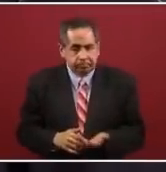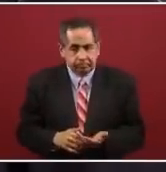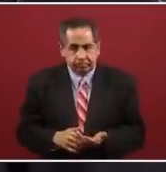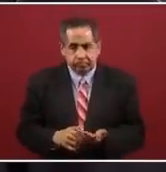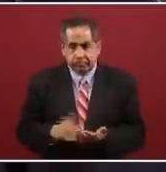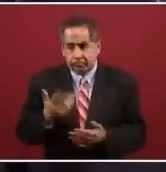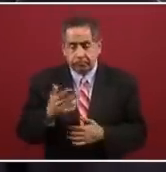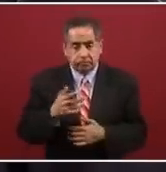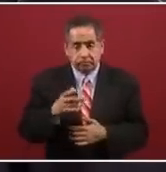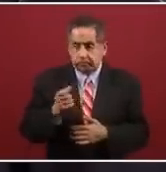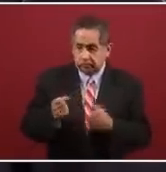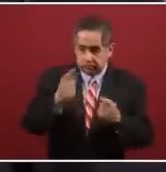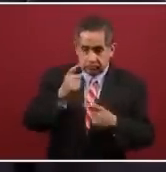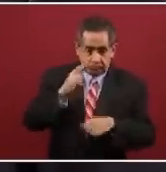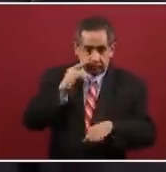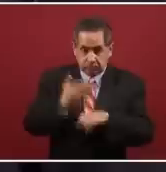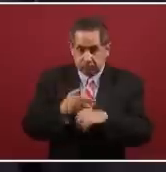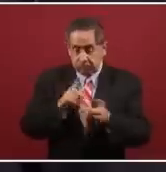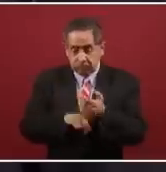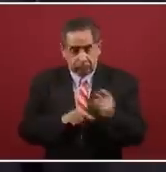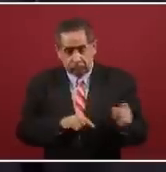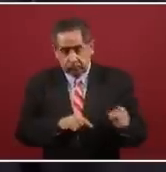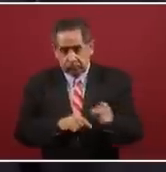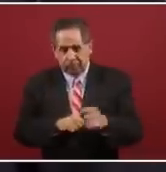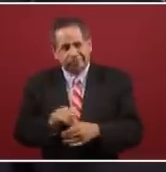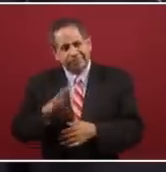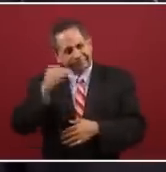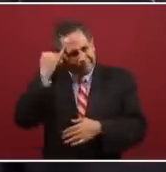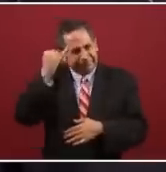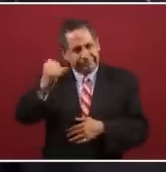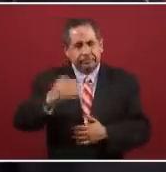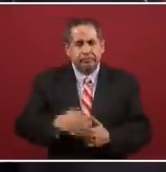y se tienen responsabilidades. Imagínense,